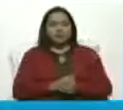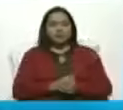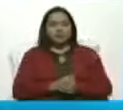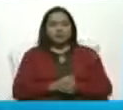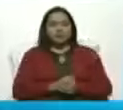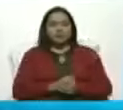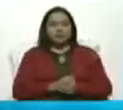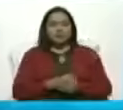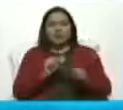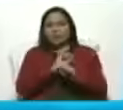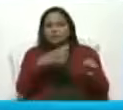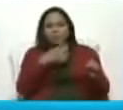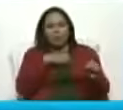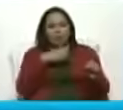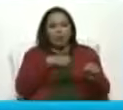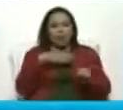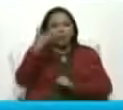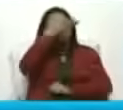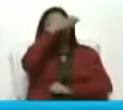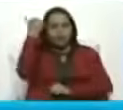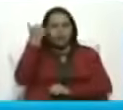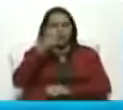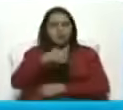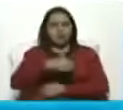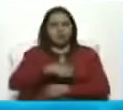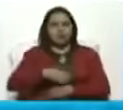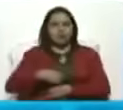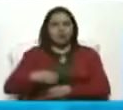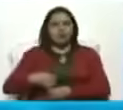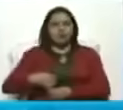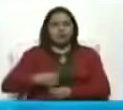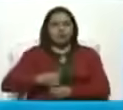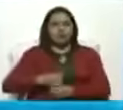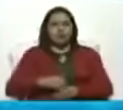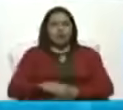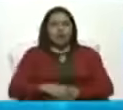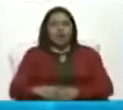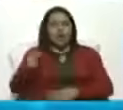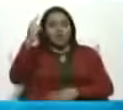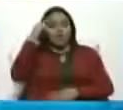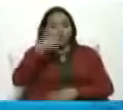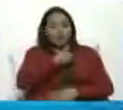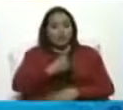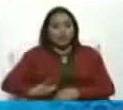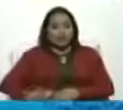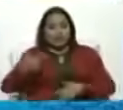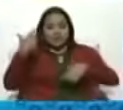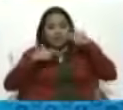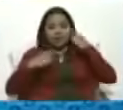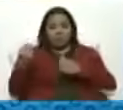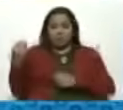Es imposible olvidar el día en que el comandante Chávez me dijo: